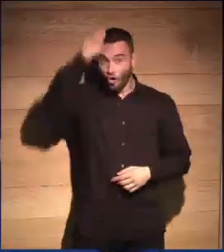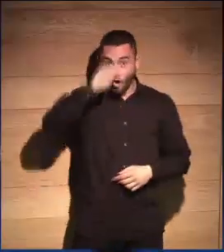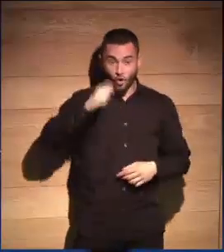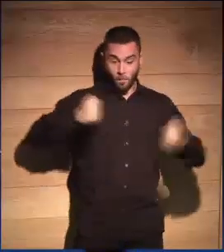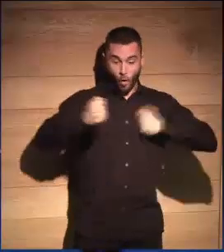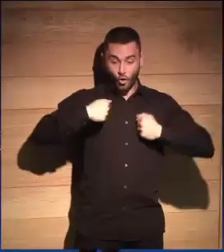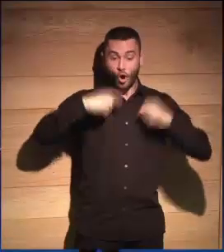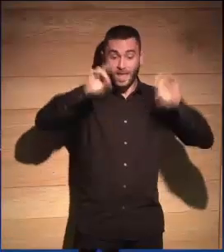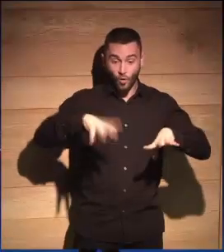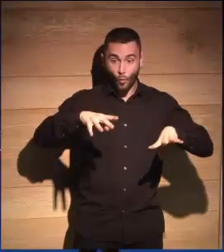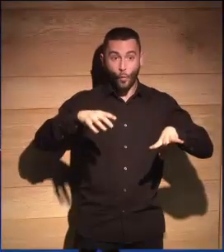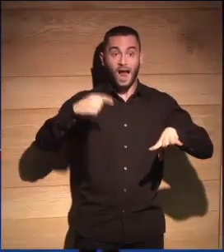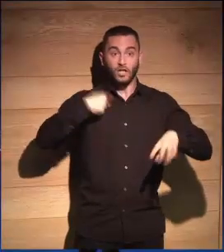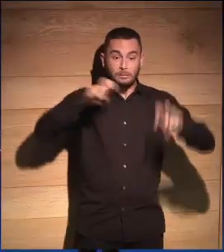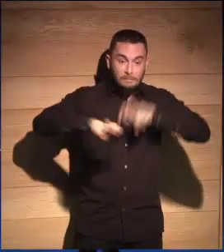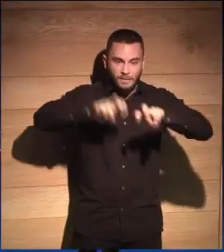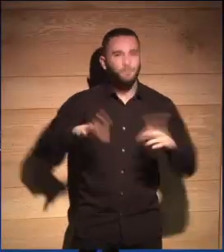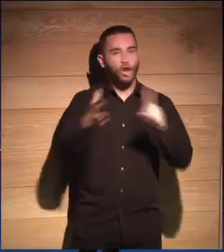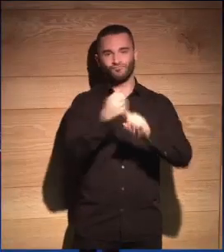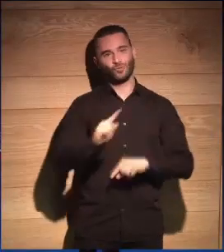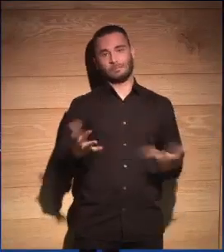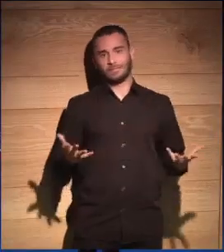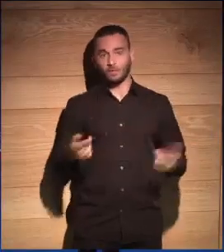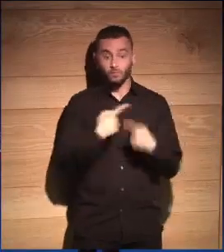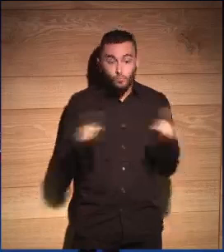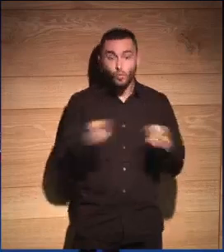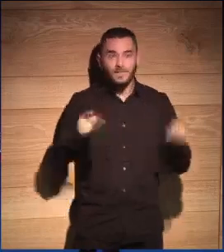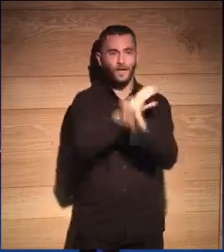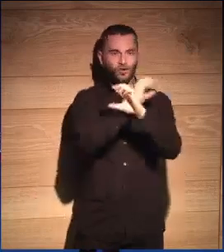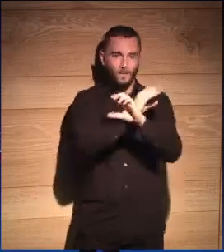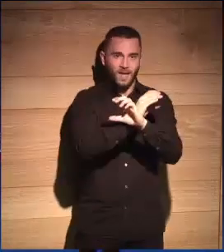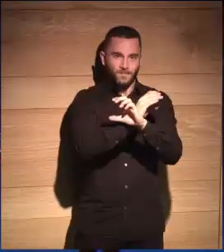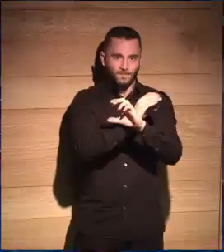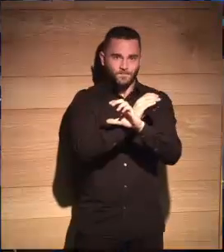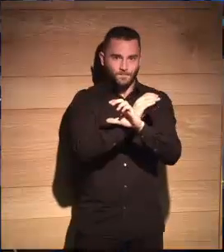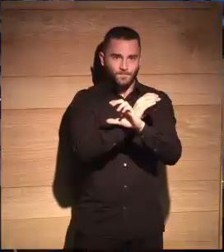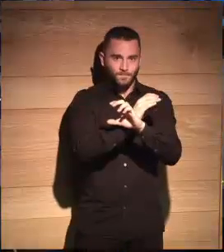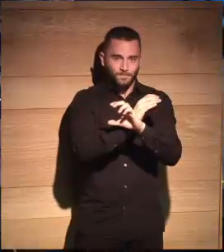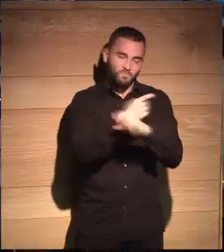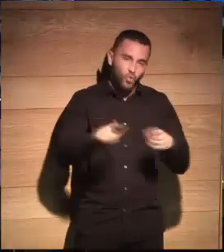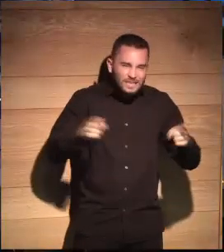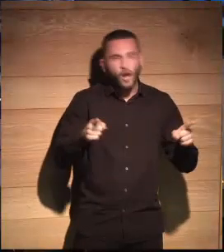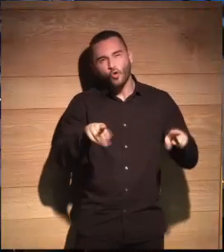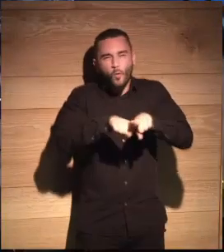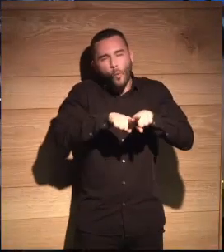encontrado. Y bueno, hay música así de forma explícita en los cómics, pero luego también está